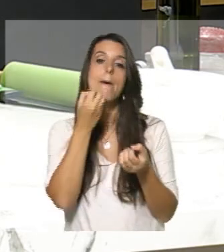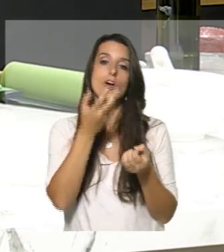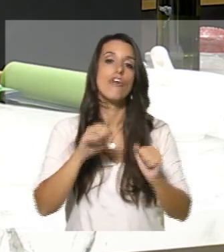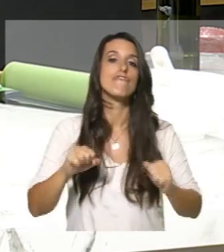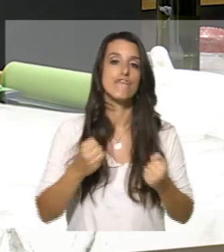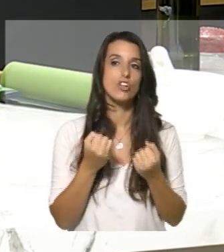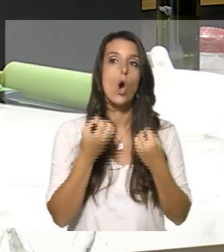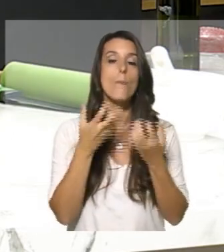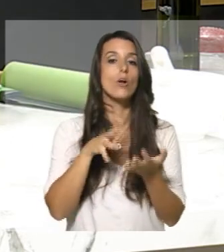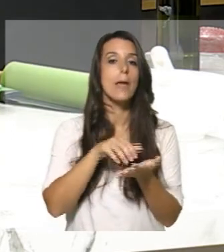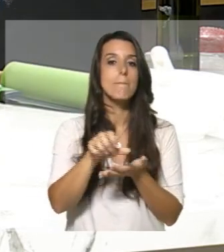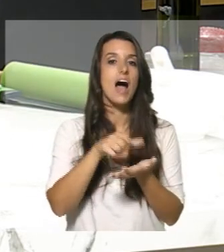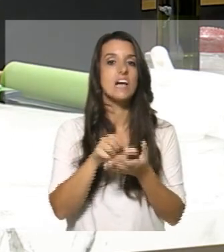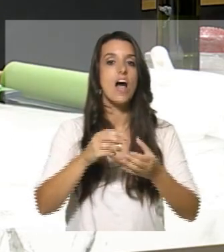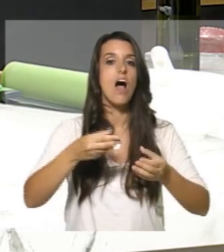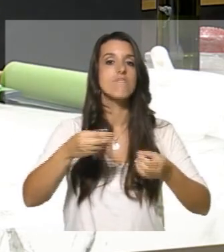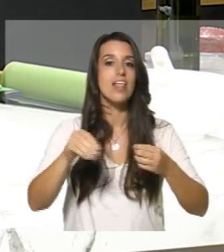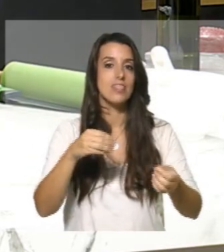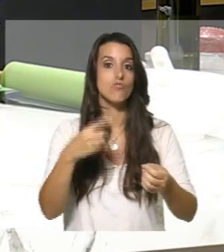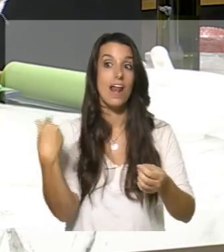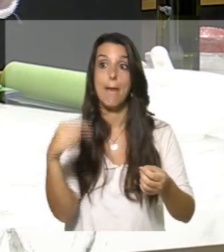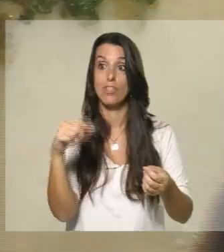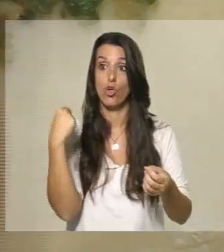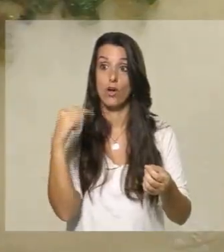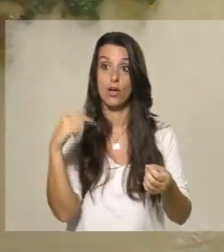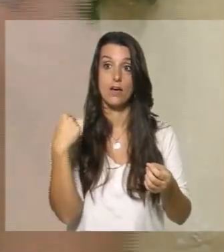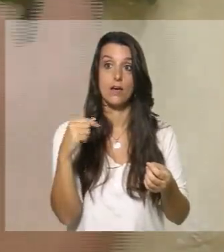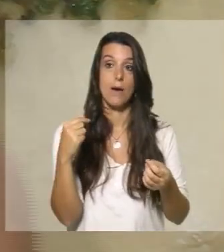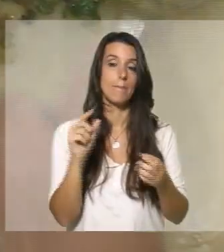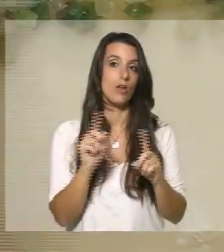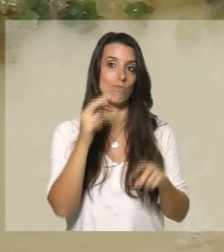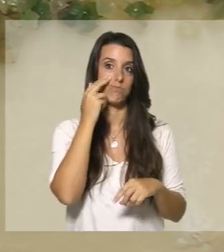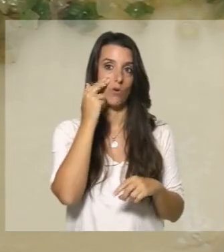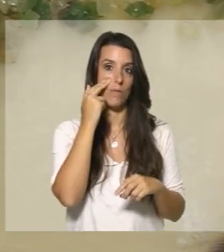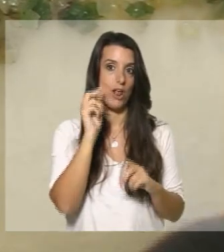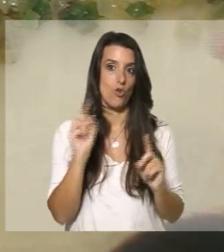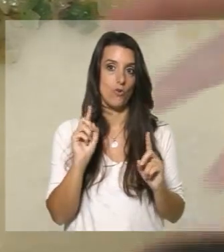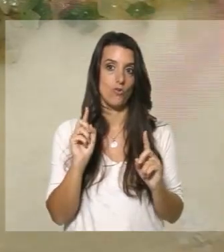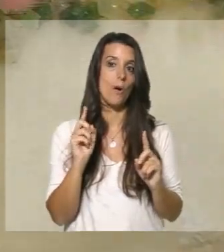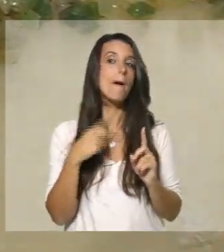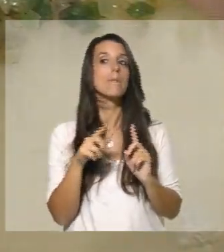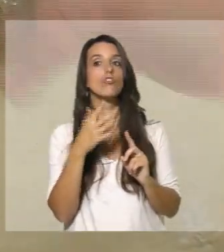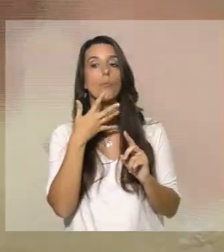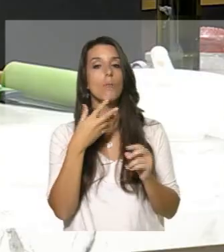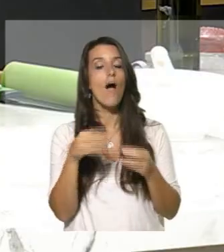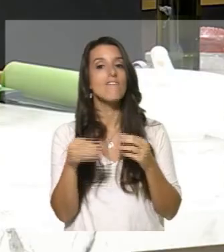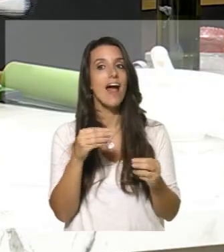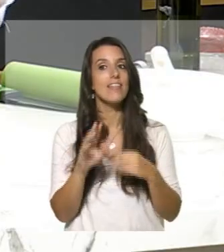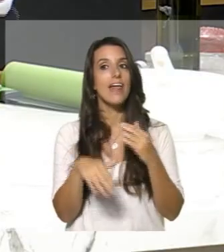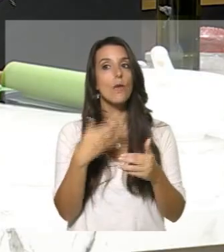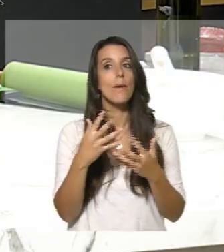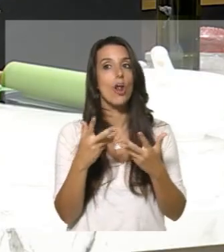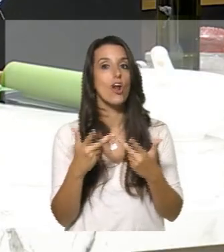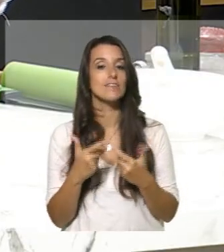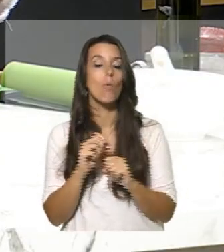enfriar porque la masa se va a ablandar. Yo ahora le voy a trabajar un poco rapidito para que no me genere un problema. Pero si se ablanda después para